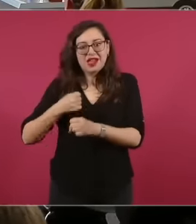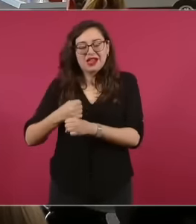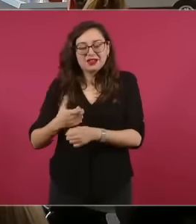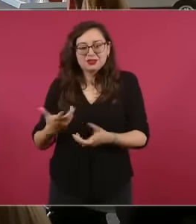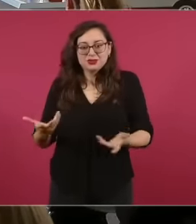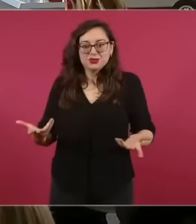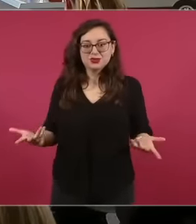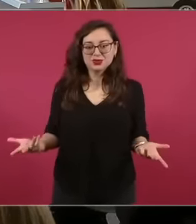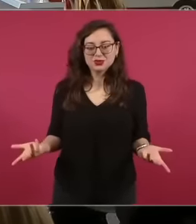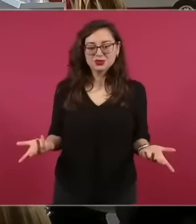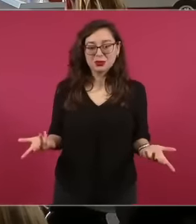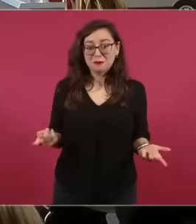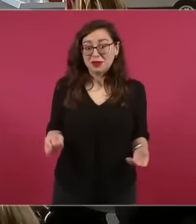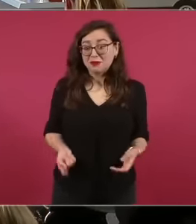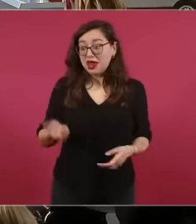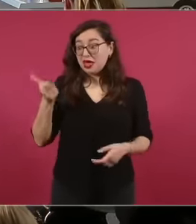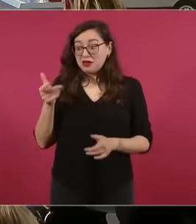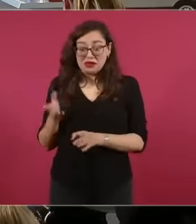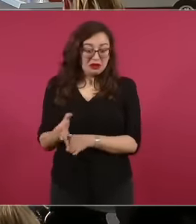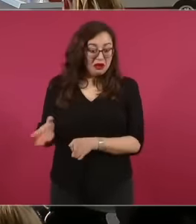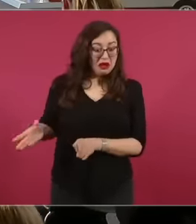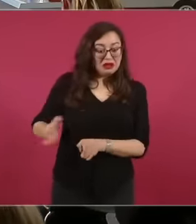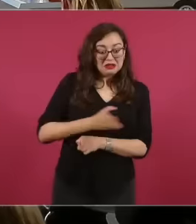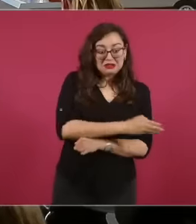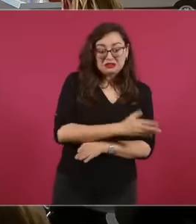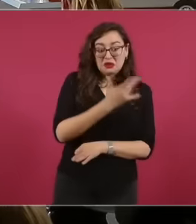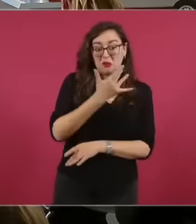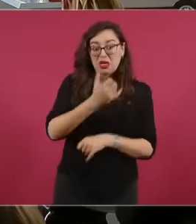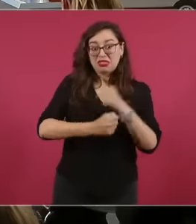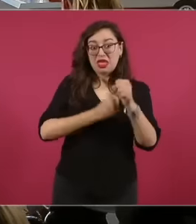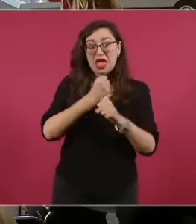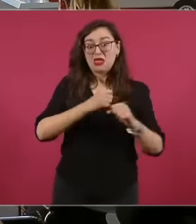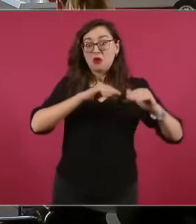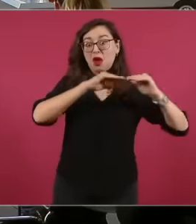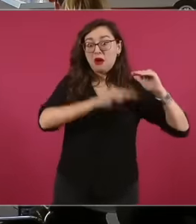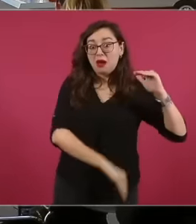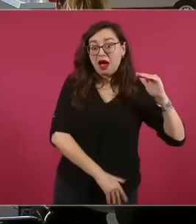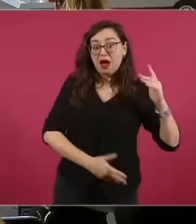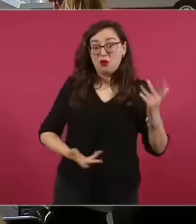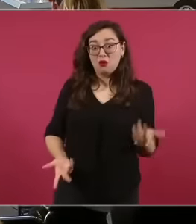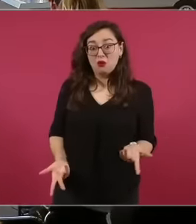Esa es la variación. Bueno, pero ¿por qué no pones la tabla de devaluaciones?